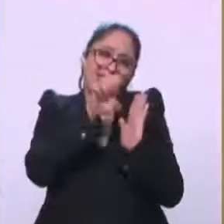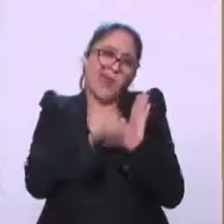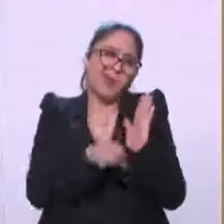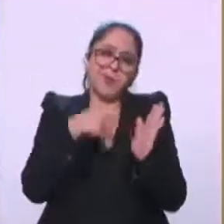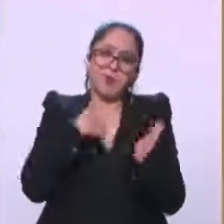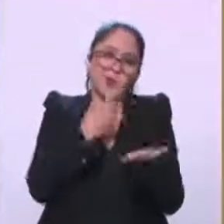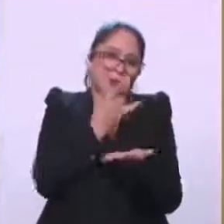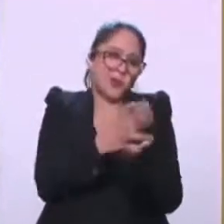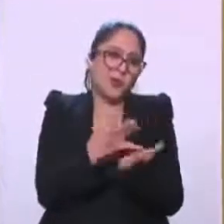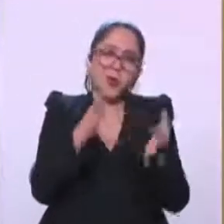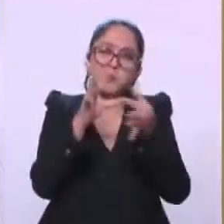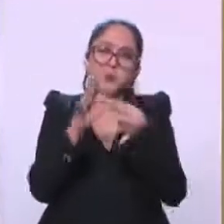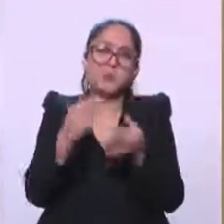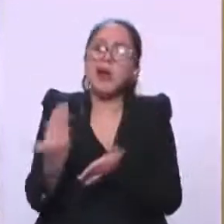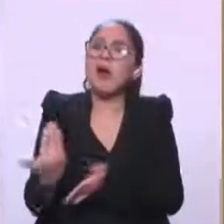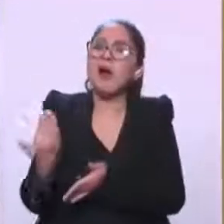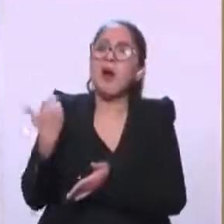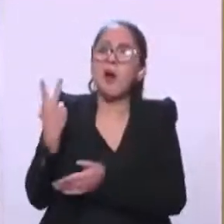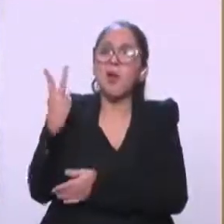últimos 2 años.